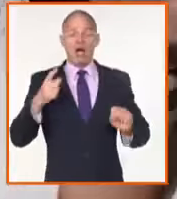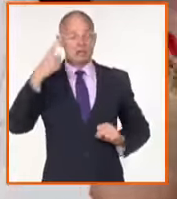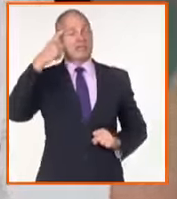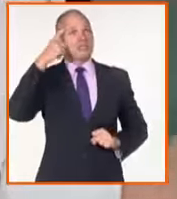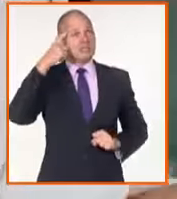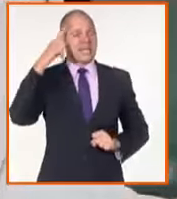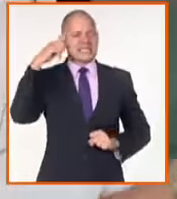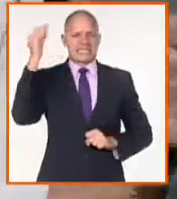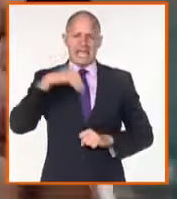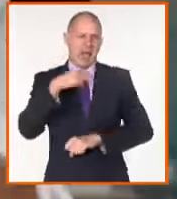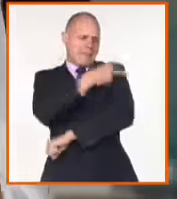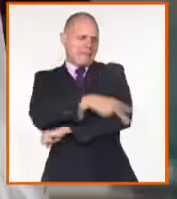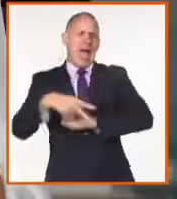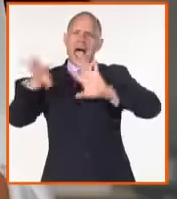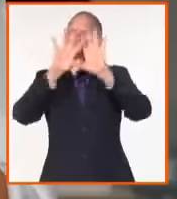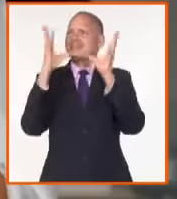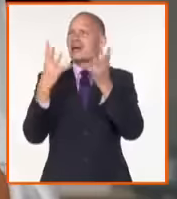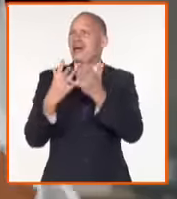sobre Gaza o